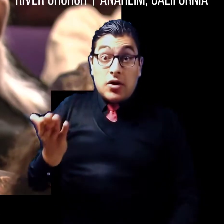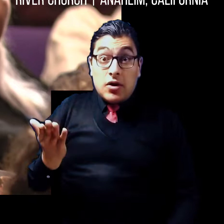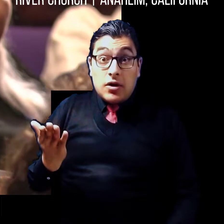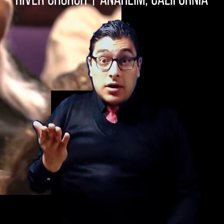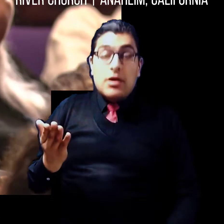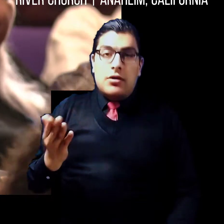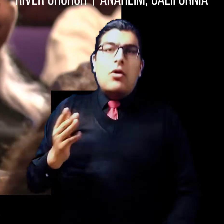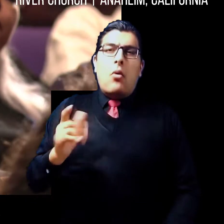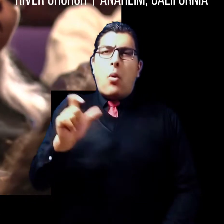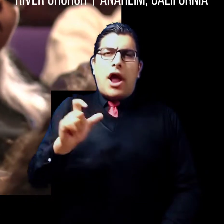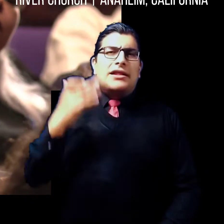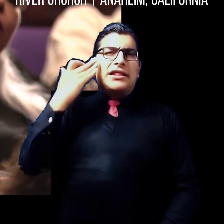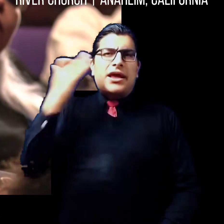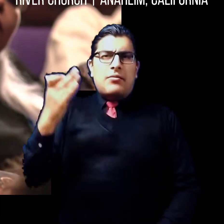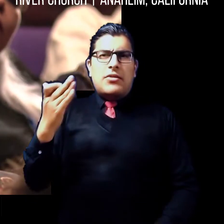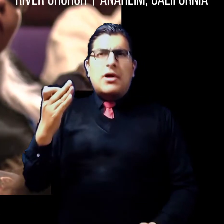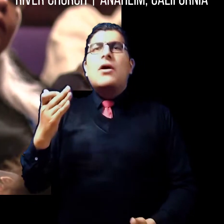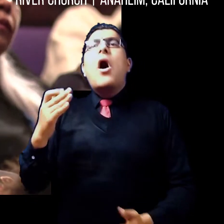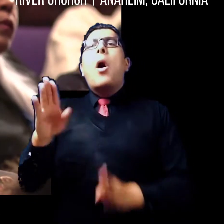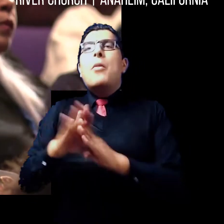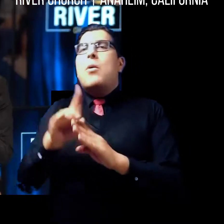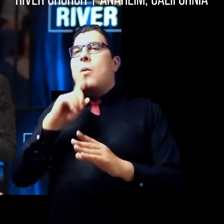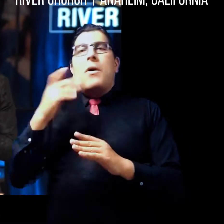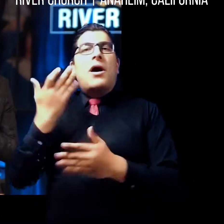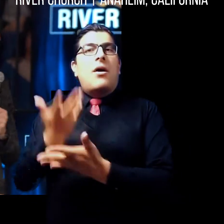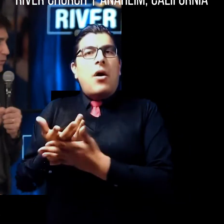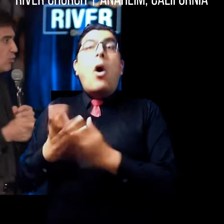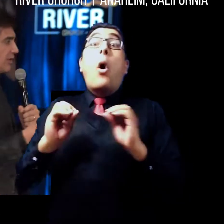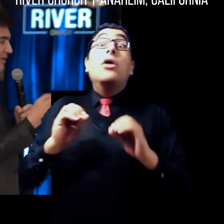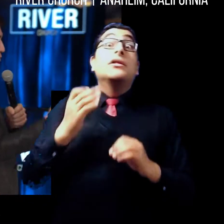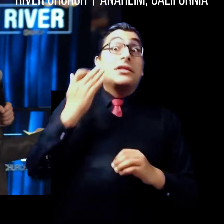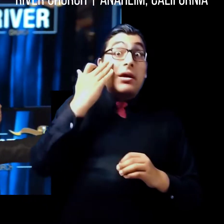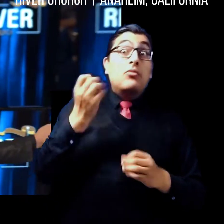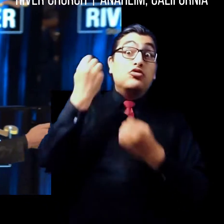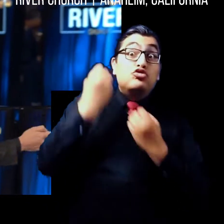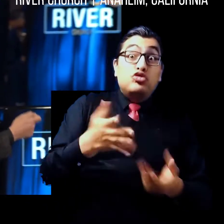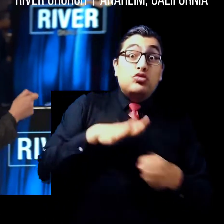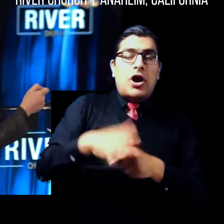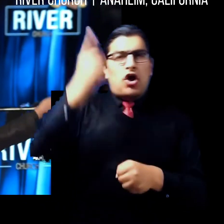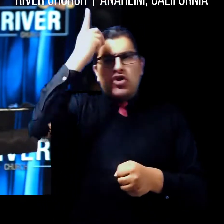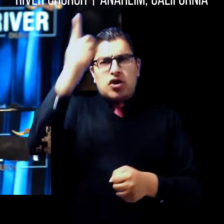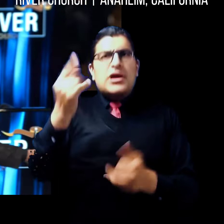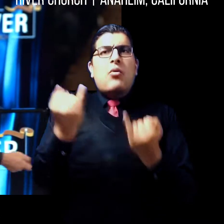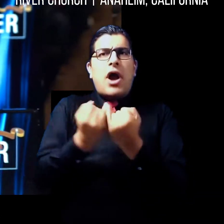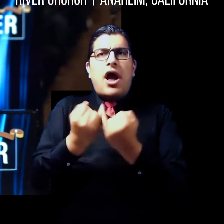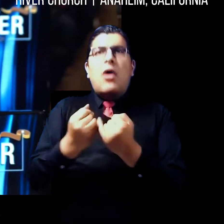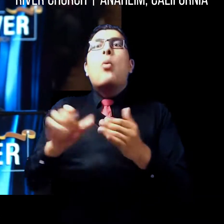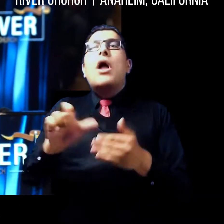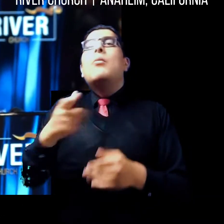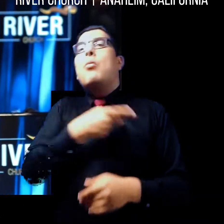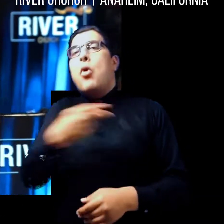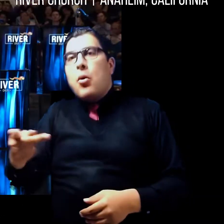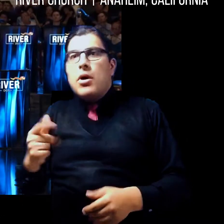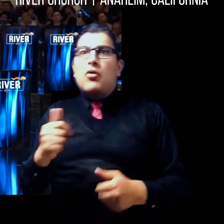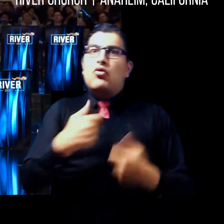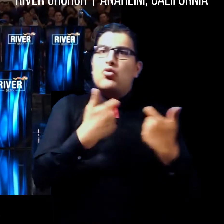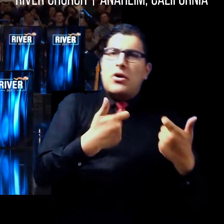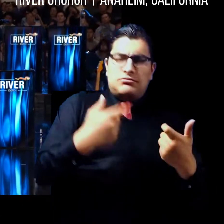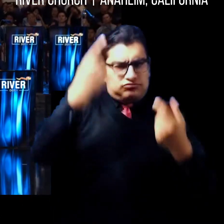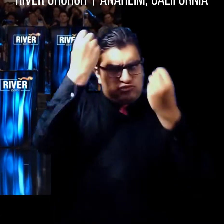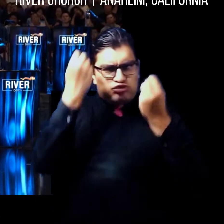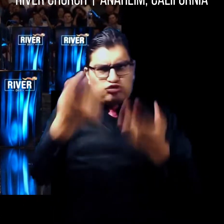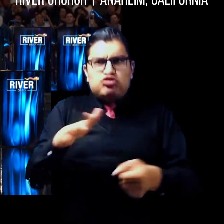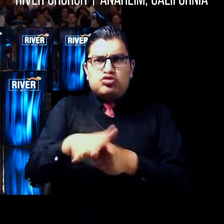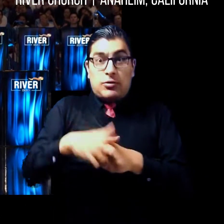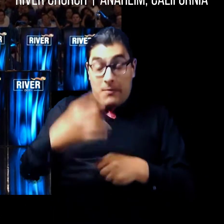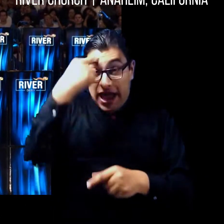En los días de recesión o en los días de provisión. Dios es el mismo Dios de las vacas flacas que el de las vacas gordas. ¿Es para